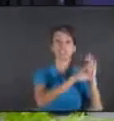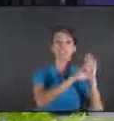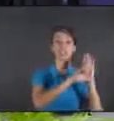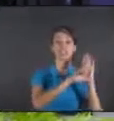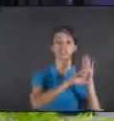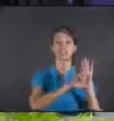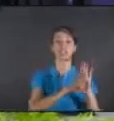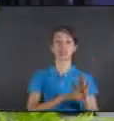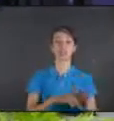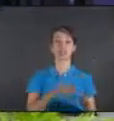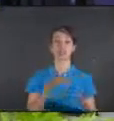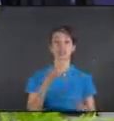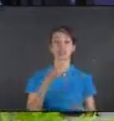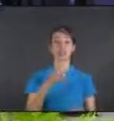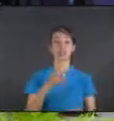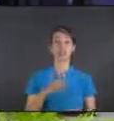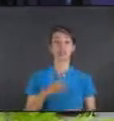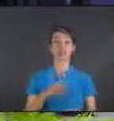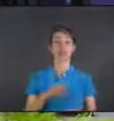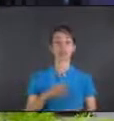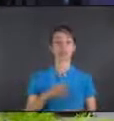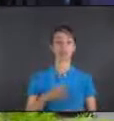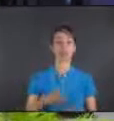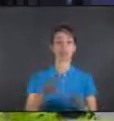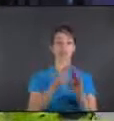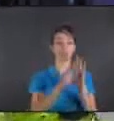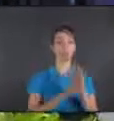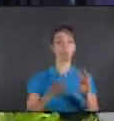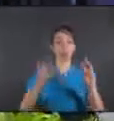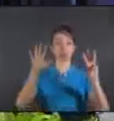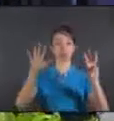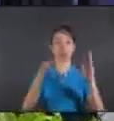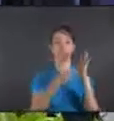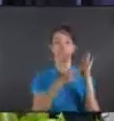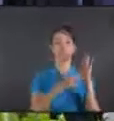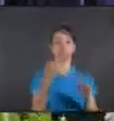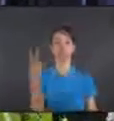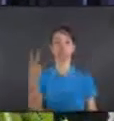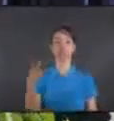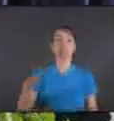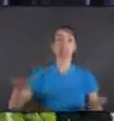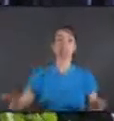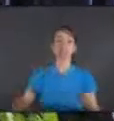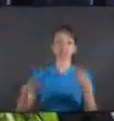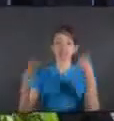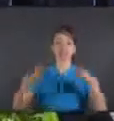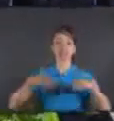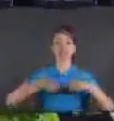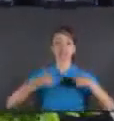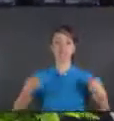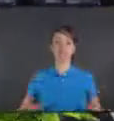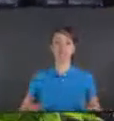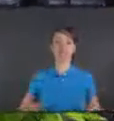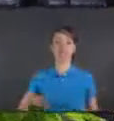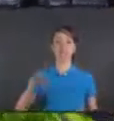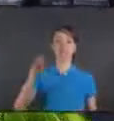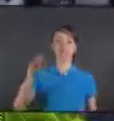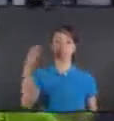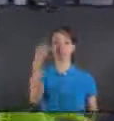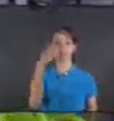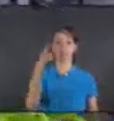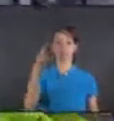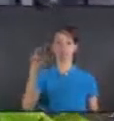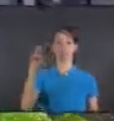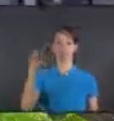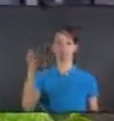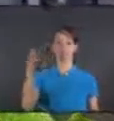no, ni olor a quemado. Y los que los echaron, a los 3 jóvenes hebreos, se acercaron a la